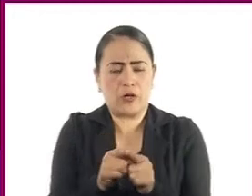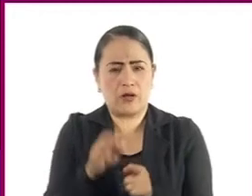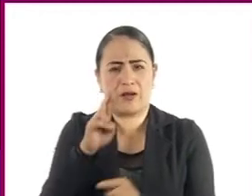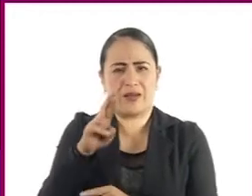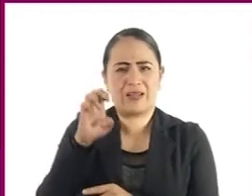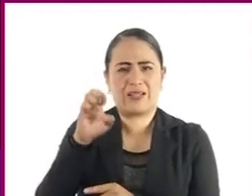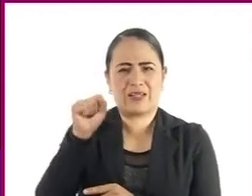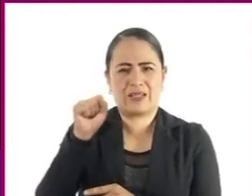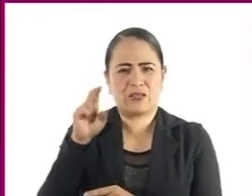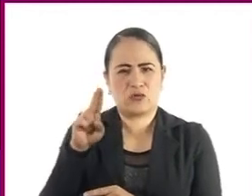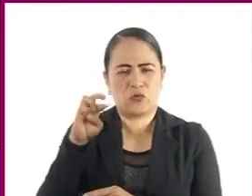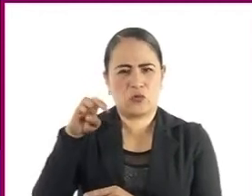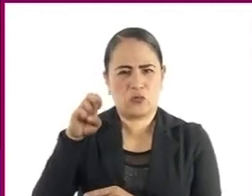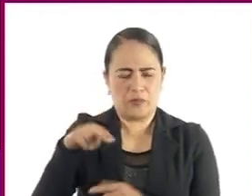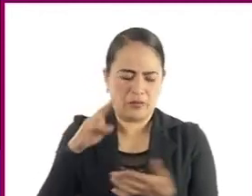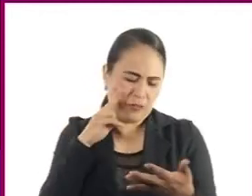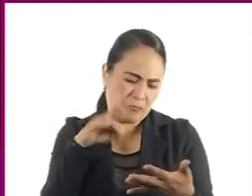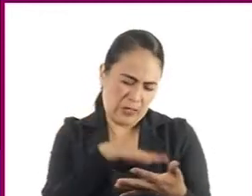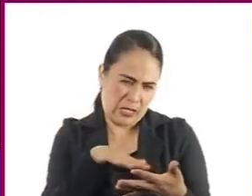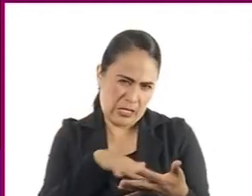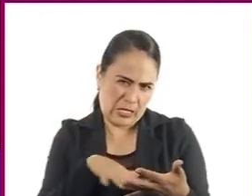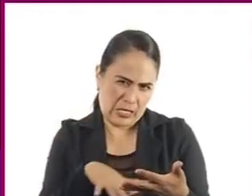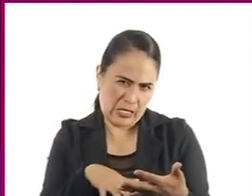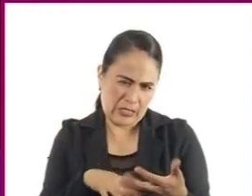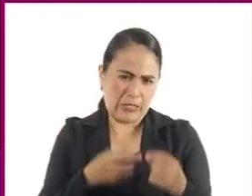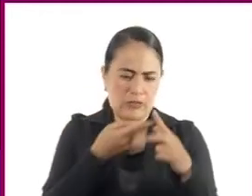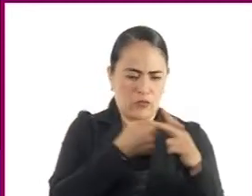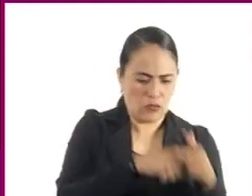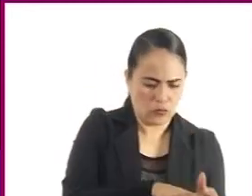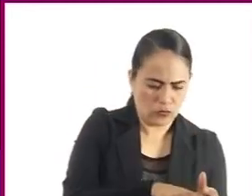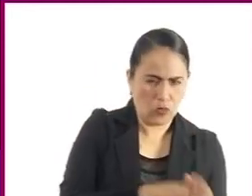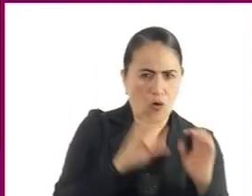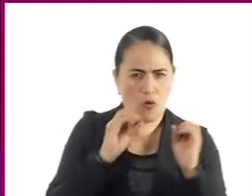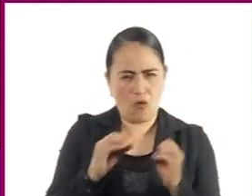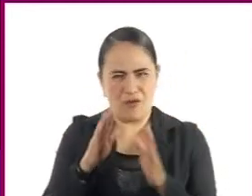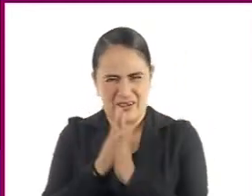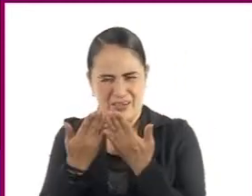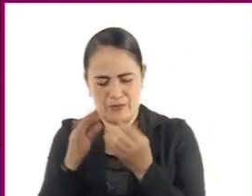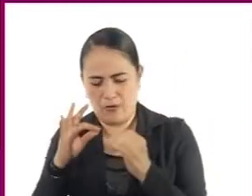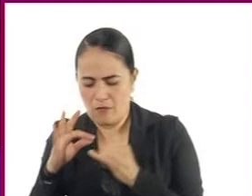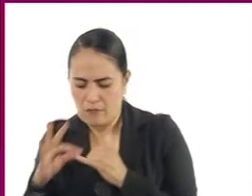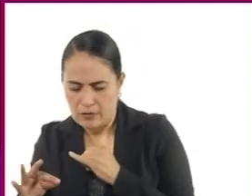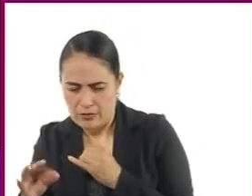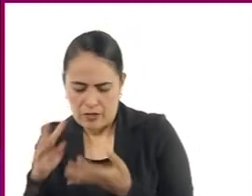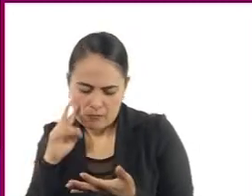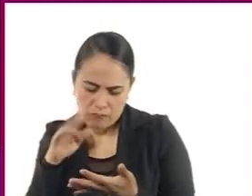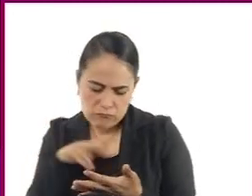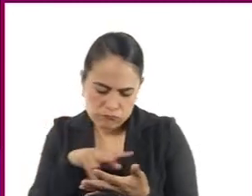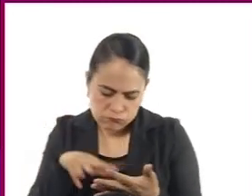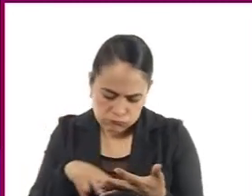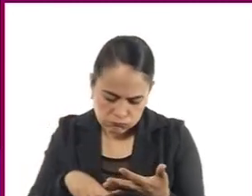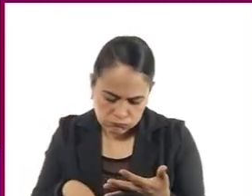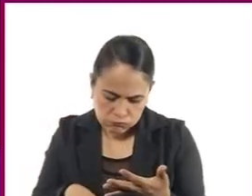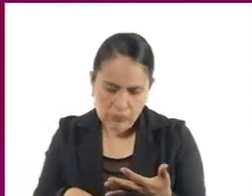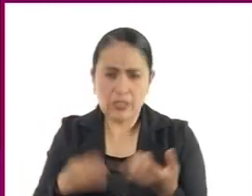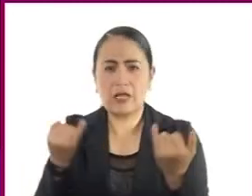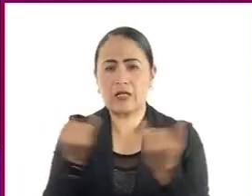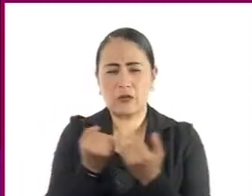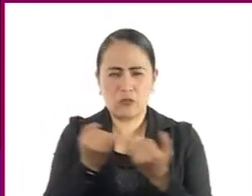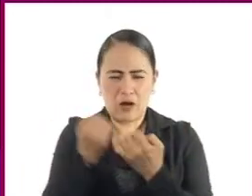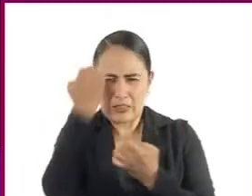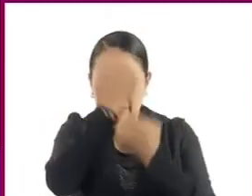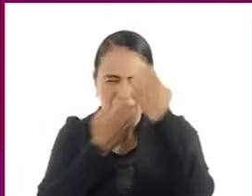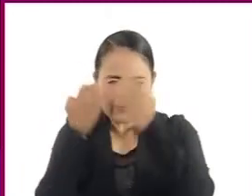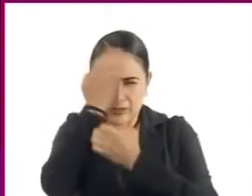de materias, la introducción y la conclusión que aportan información de los aspectos tratados y el enfoque de